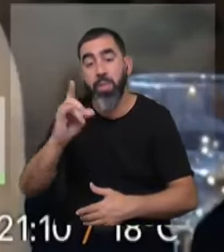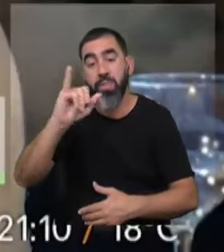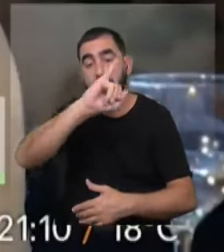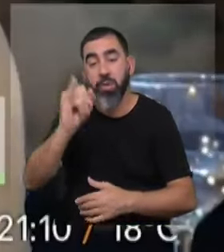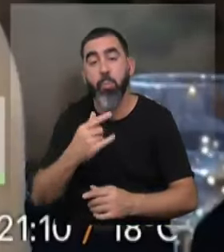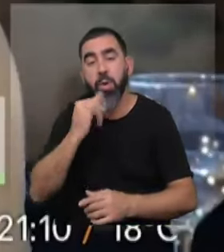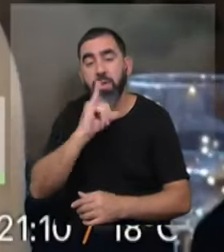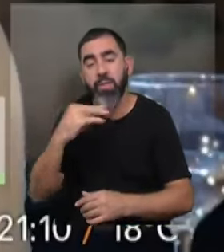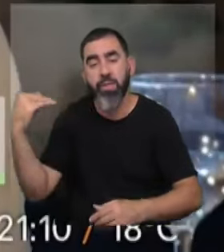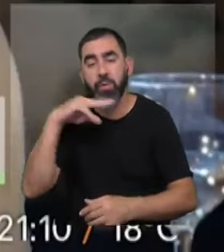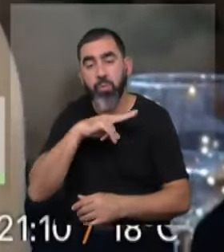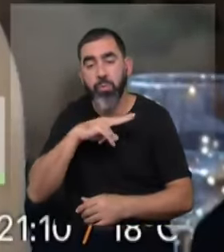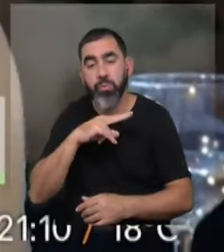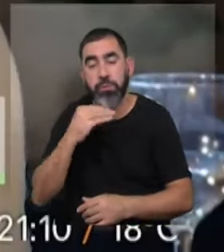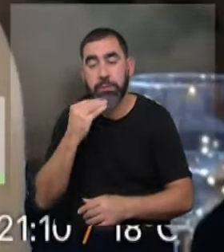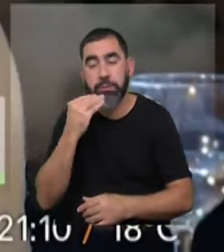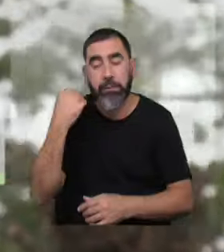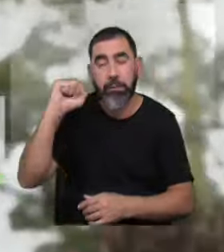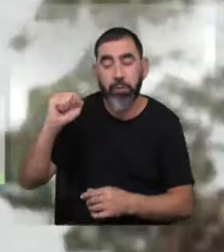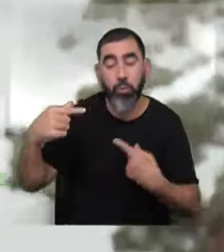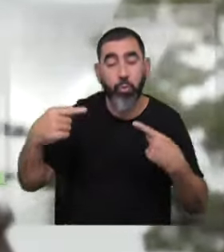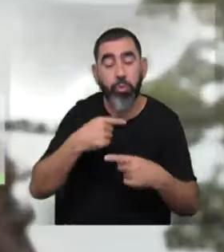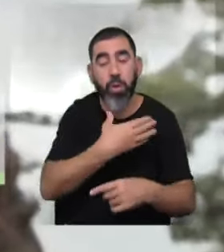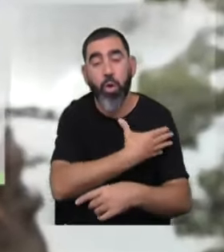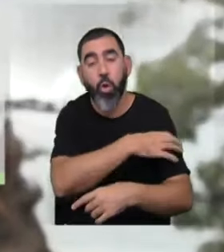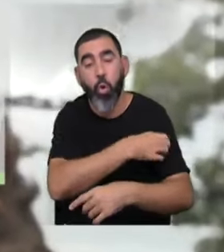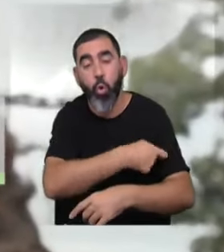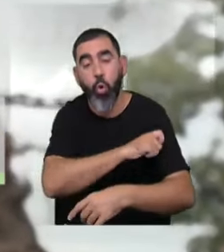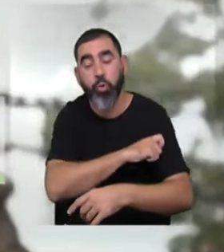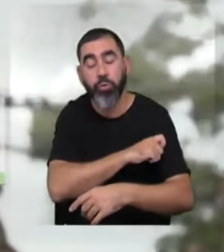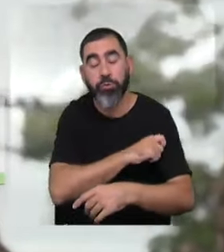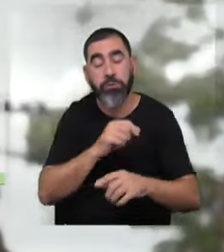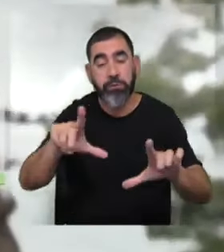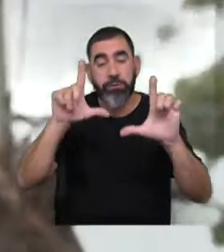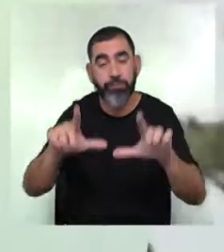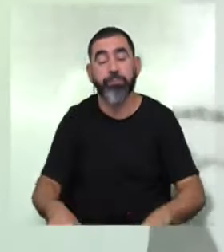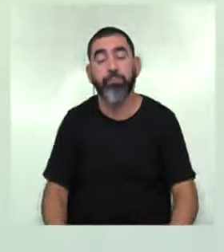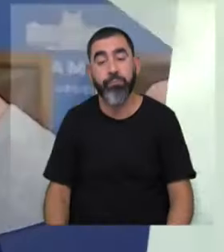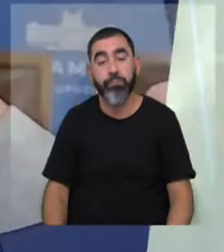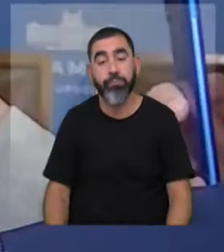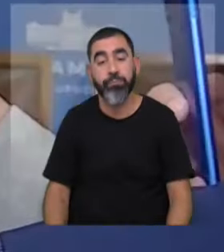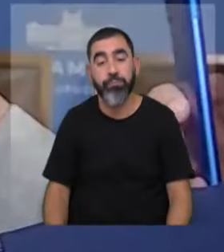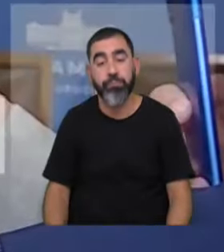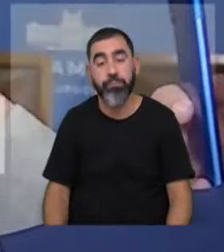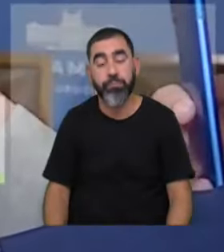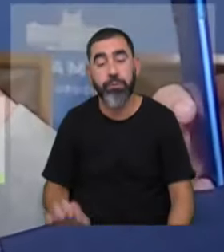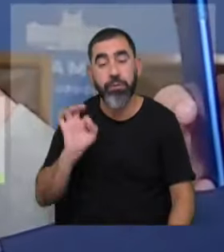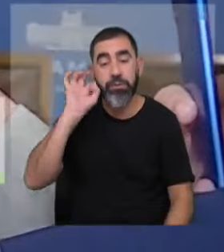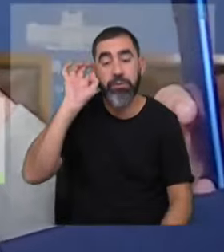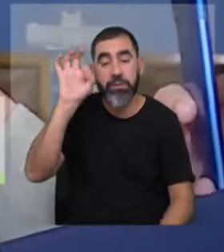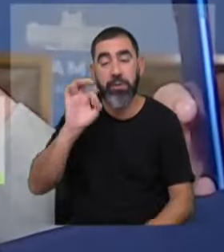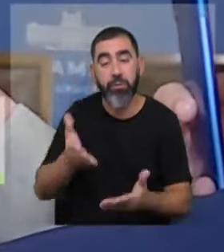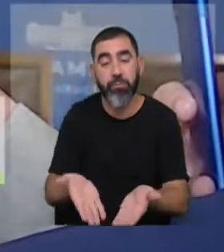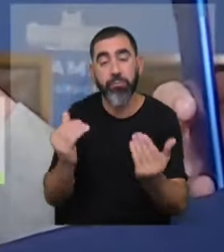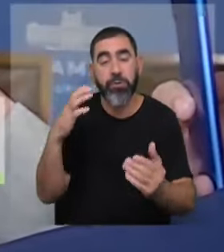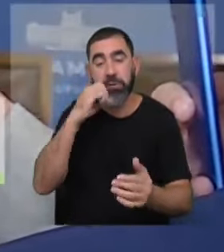de difamación y simulación de delito en la denuncia contra Yamandu Orsi. El Senado levantó el